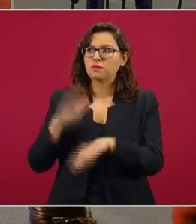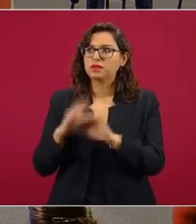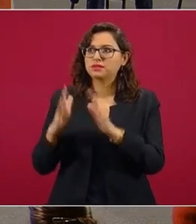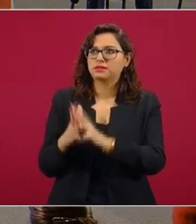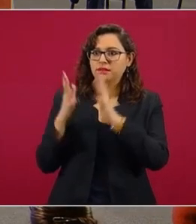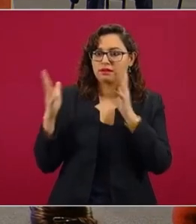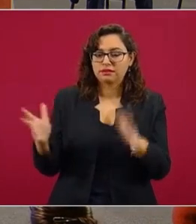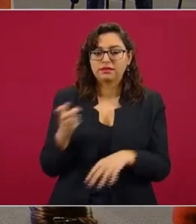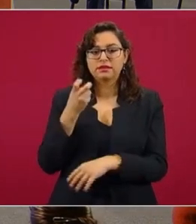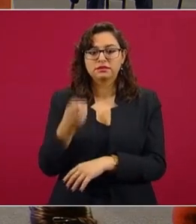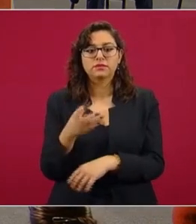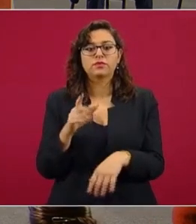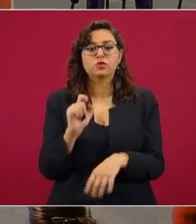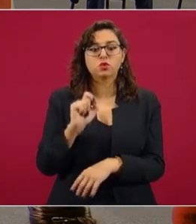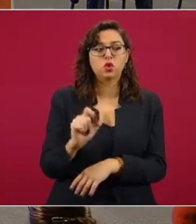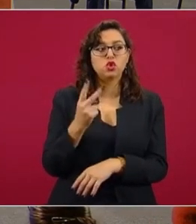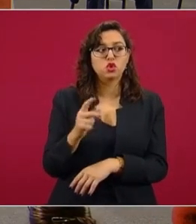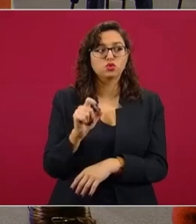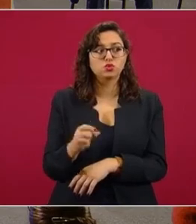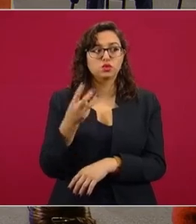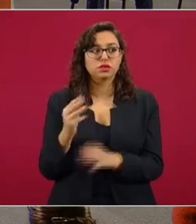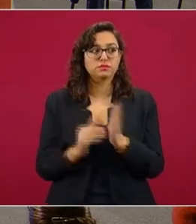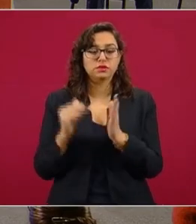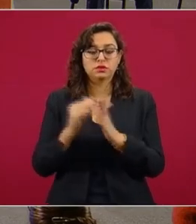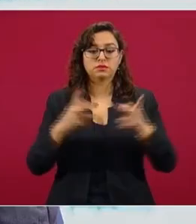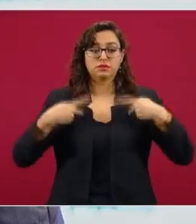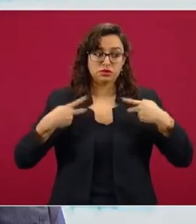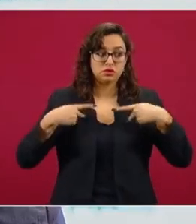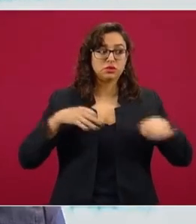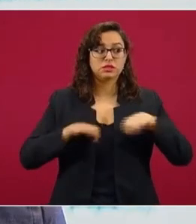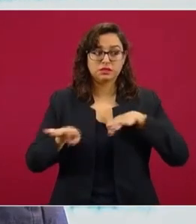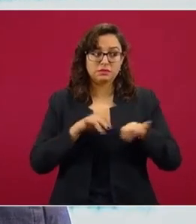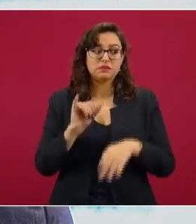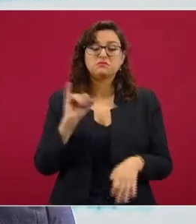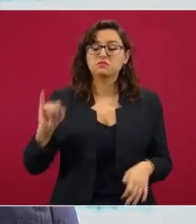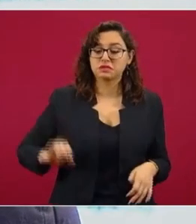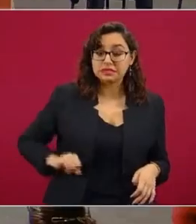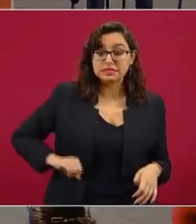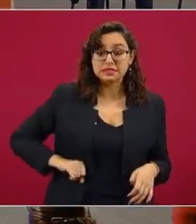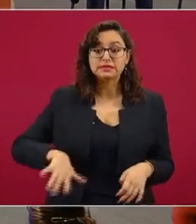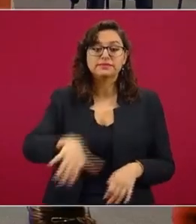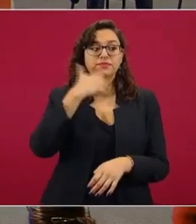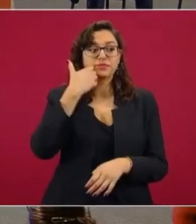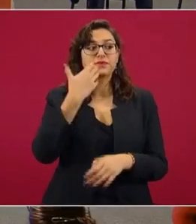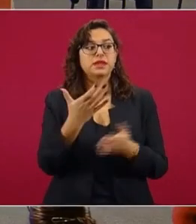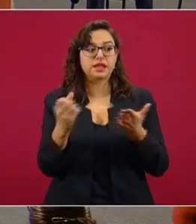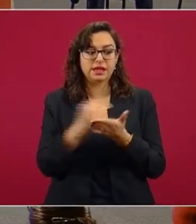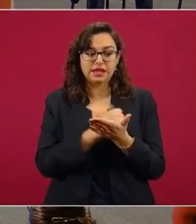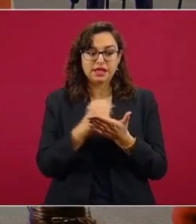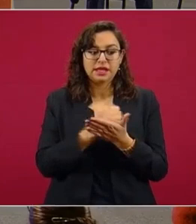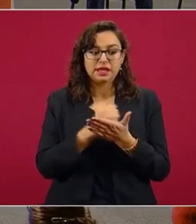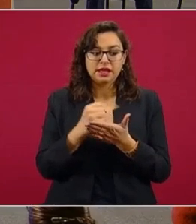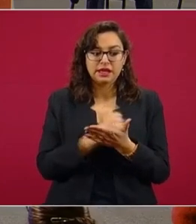eso 2.3 millones de trabajadores están interesados en sacar este crédito, y permitirá